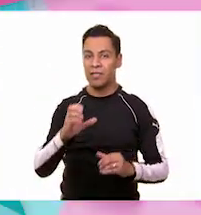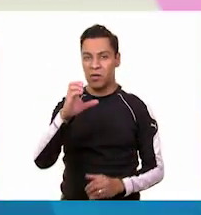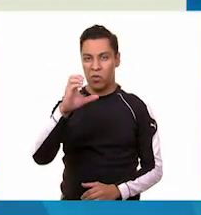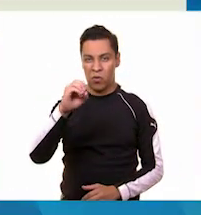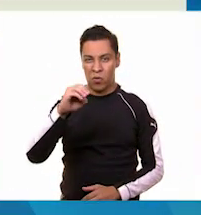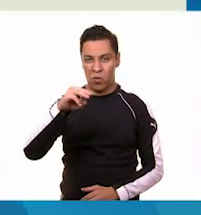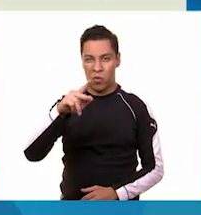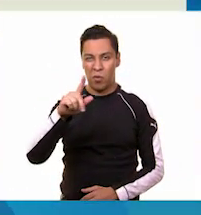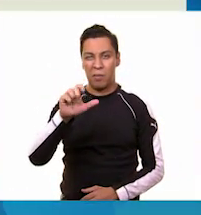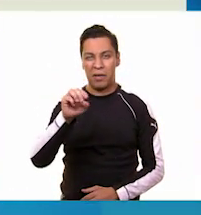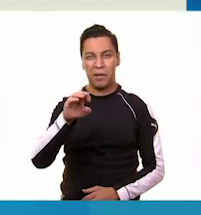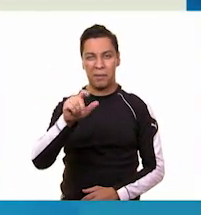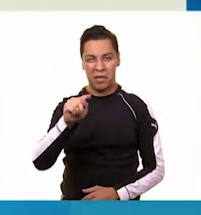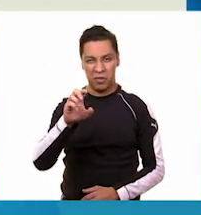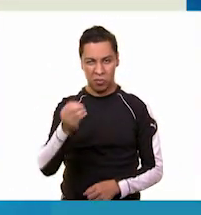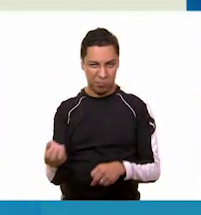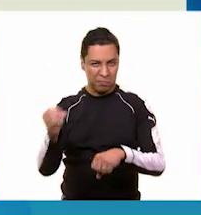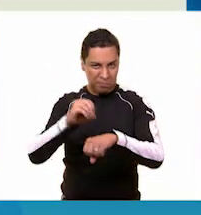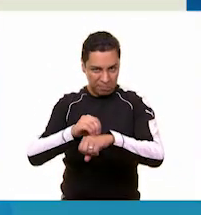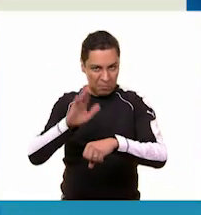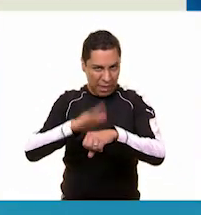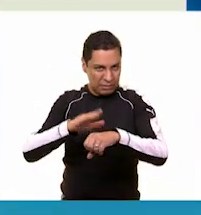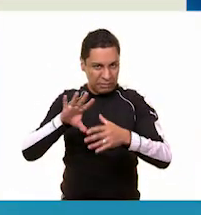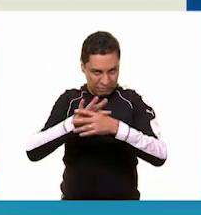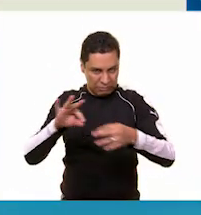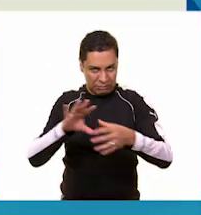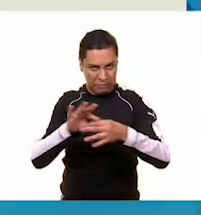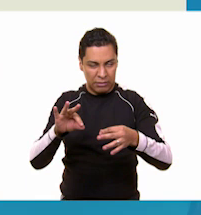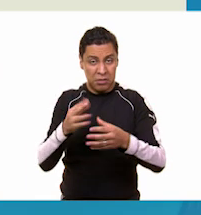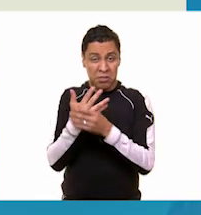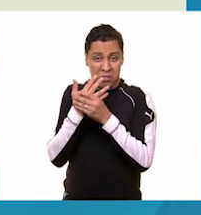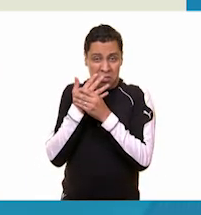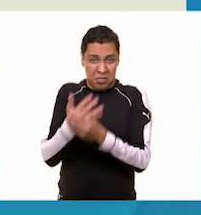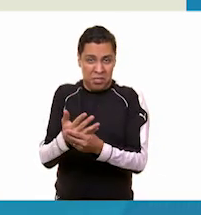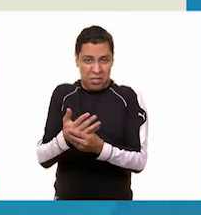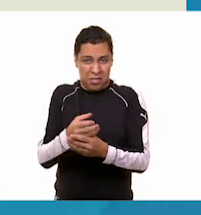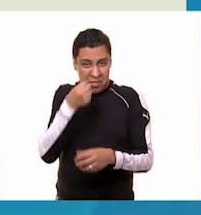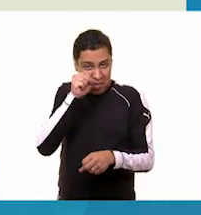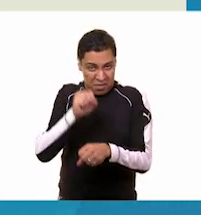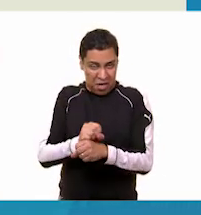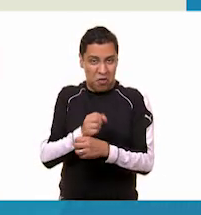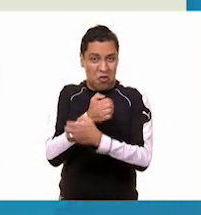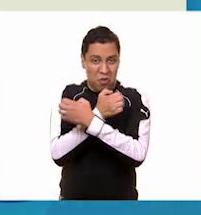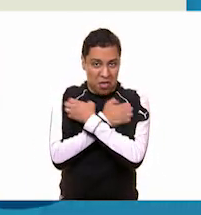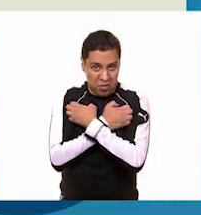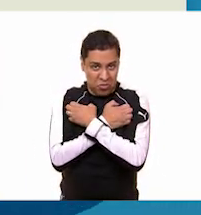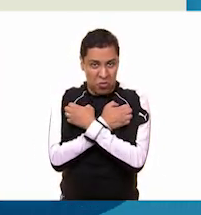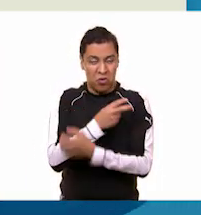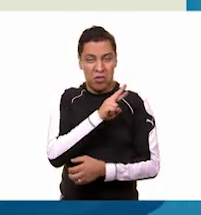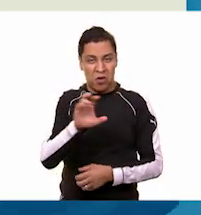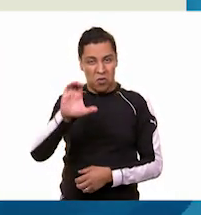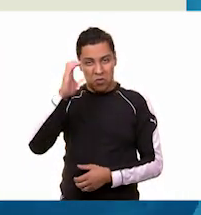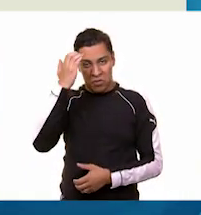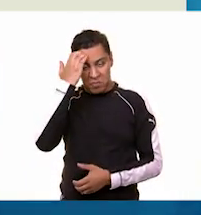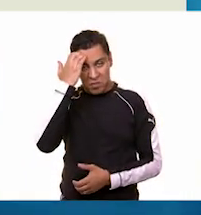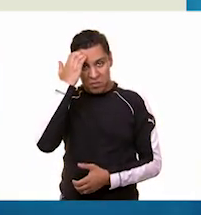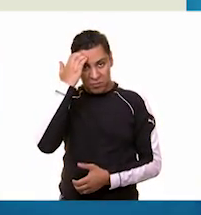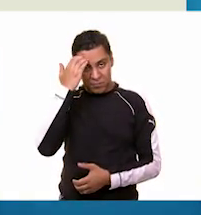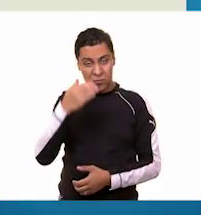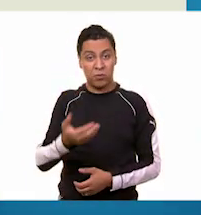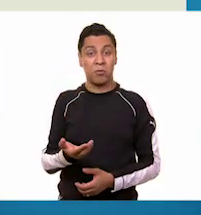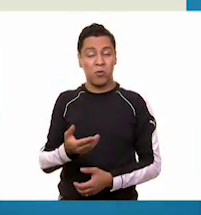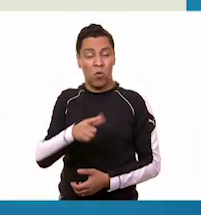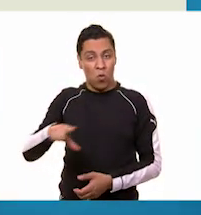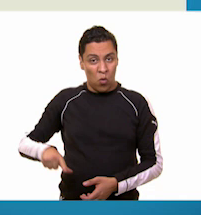a ver con más claridad. Dice así. El secretario de Educación del Estado hizo un reconocimiento en nombre del gobernador y de